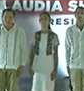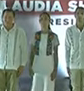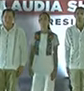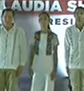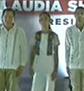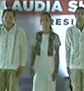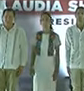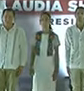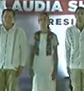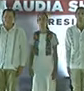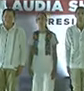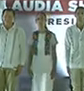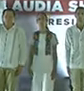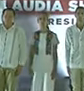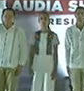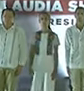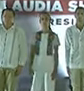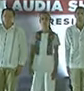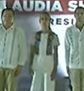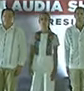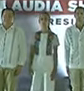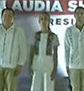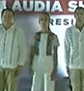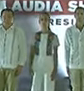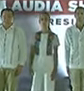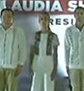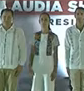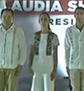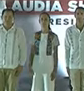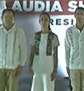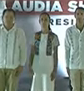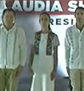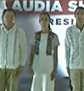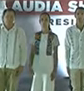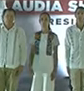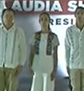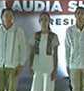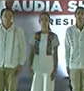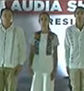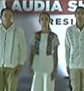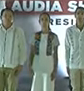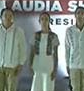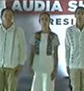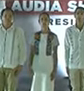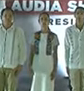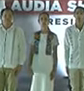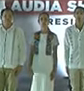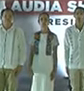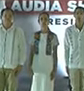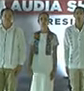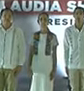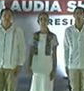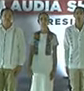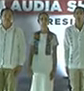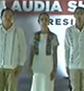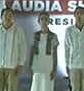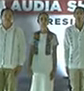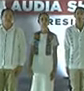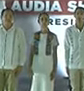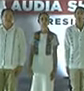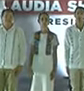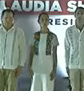que c un sol cada hij un su cada